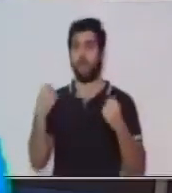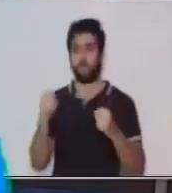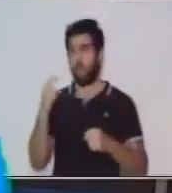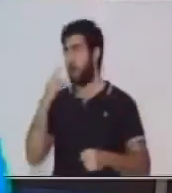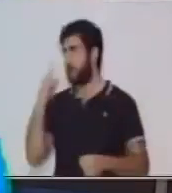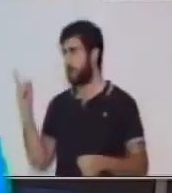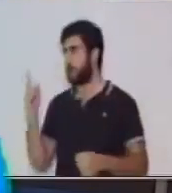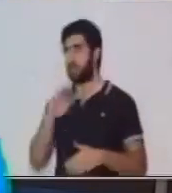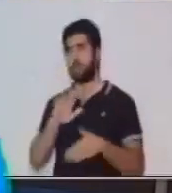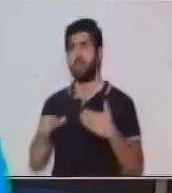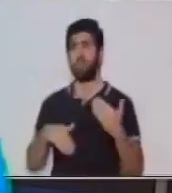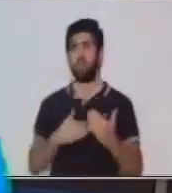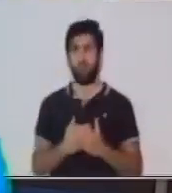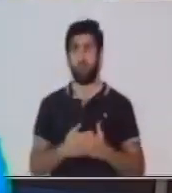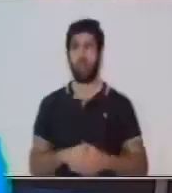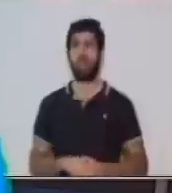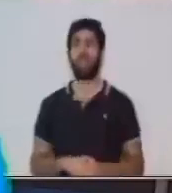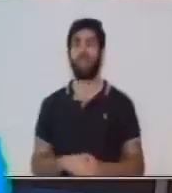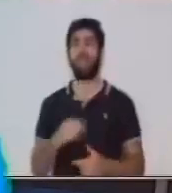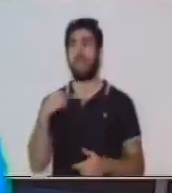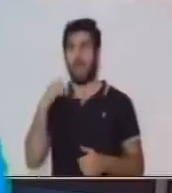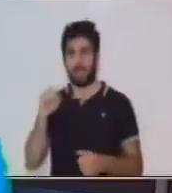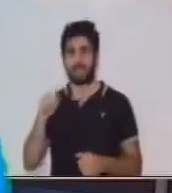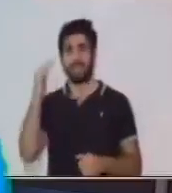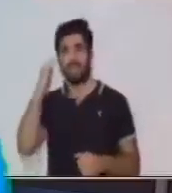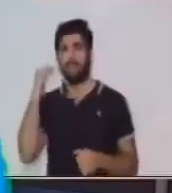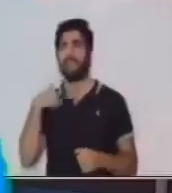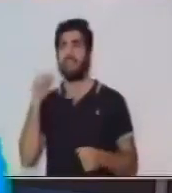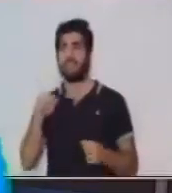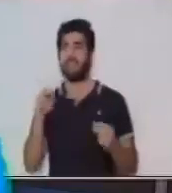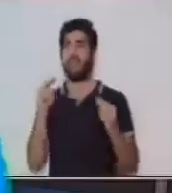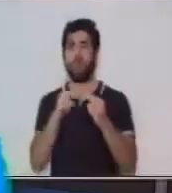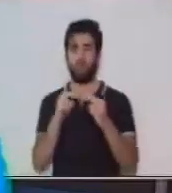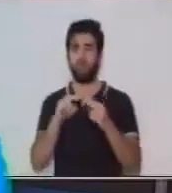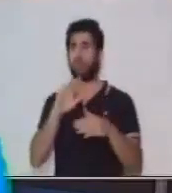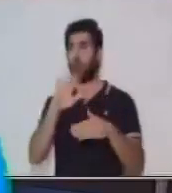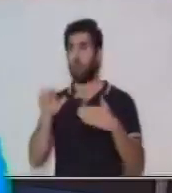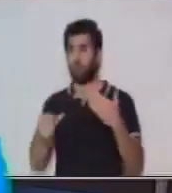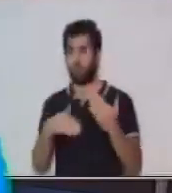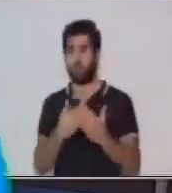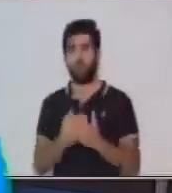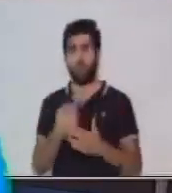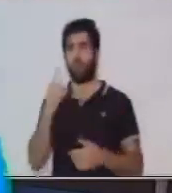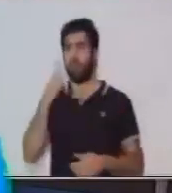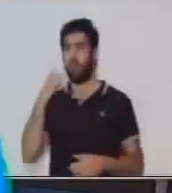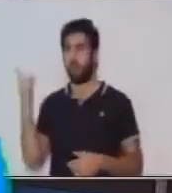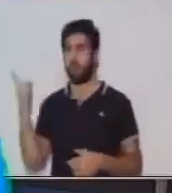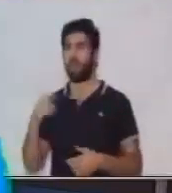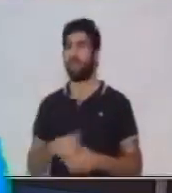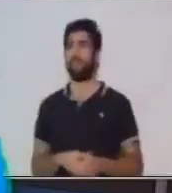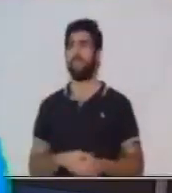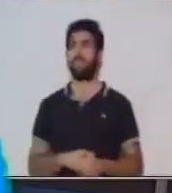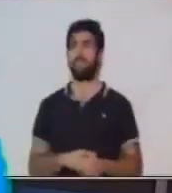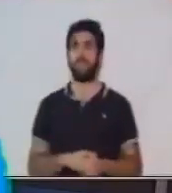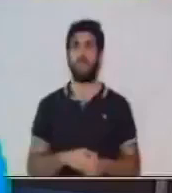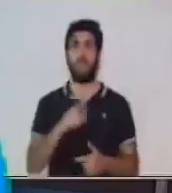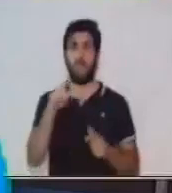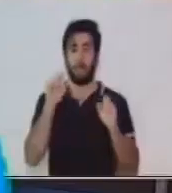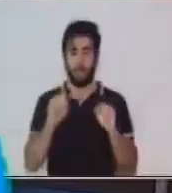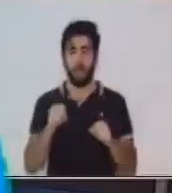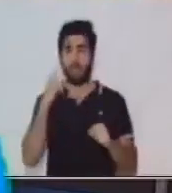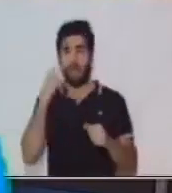está, aquí lo tengo, sí lo conozco, sí lo identifico, y de esta manera pues se puede ir como